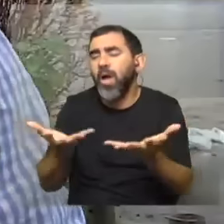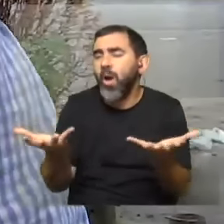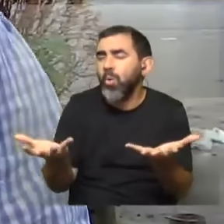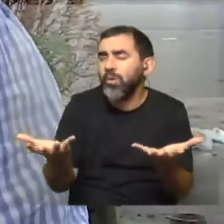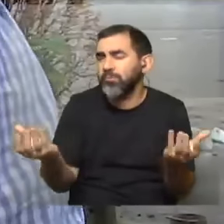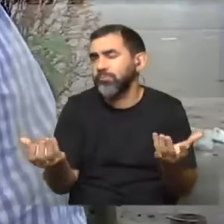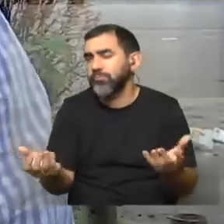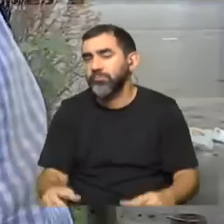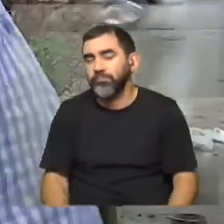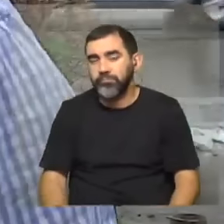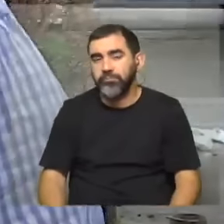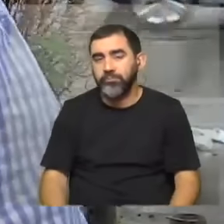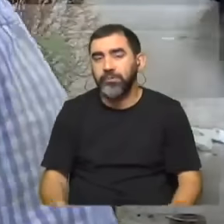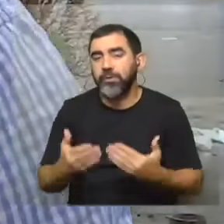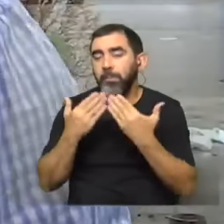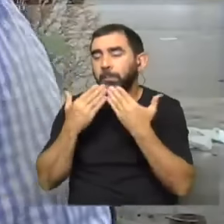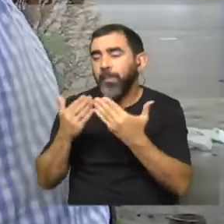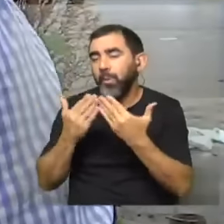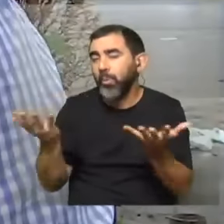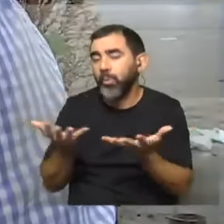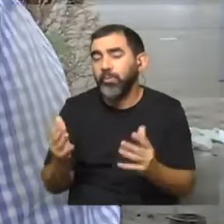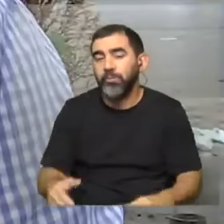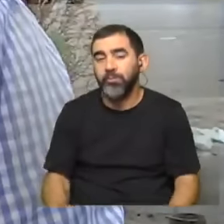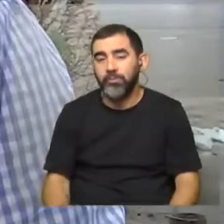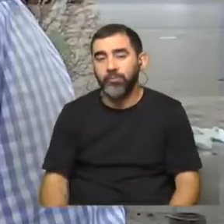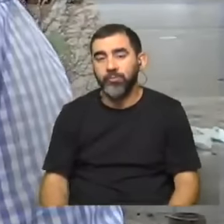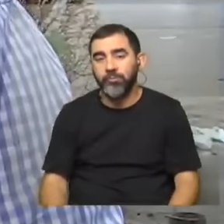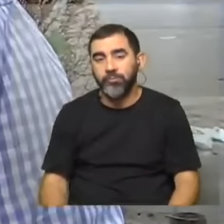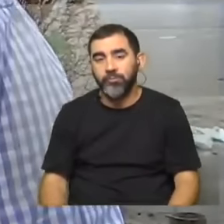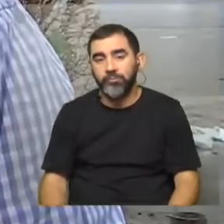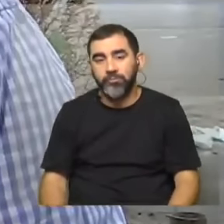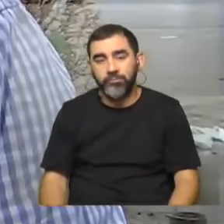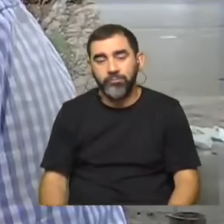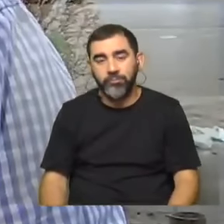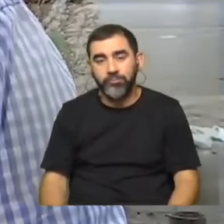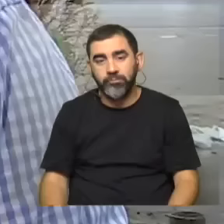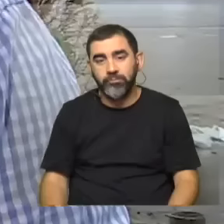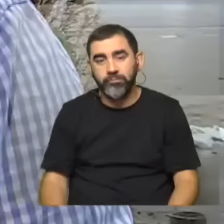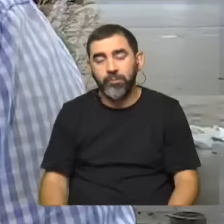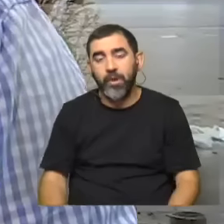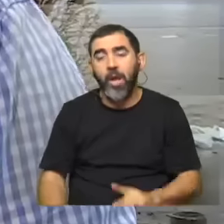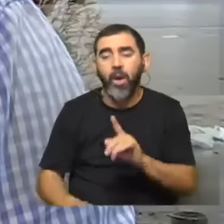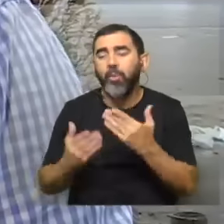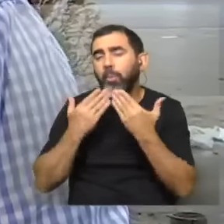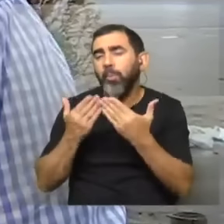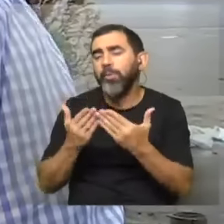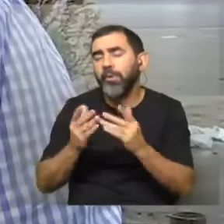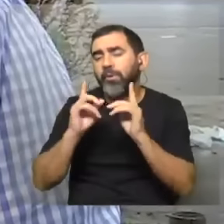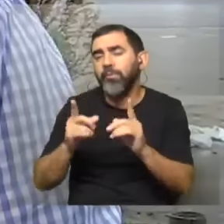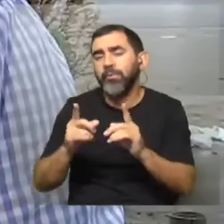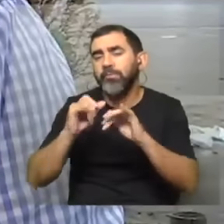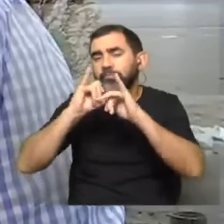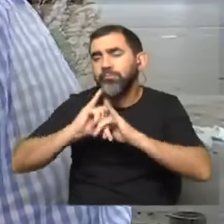2024 Esas son las preguntas que le queremos ser a la intendencia mon mucha gente Se preguntará también esani el